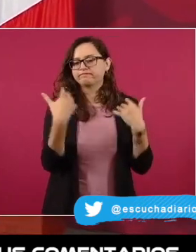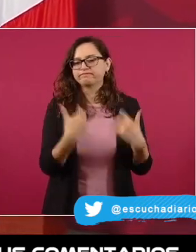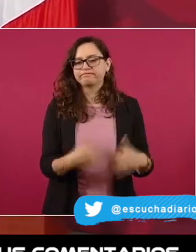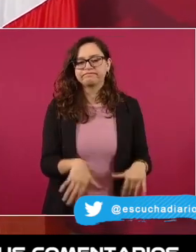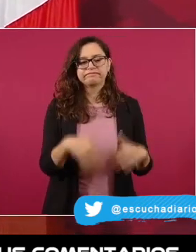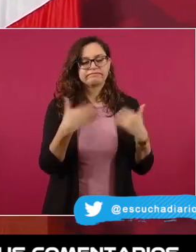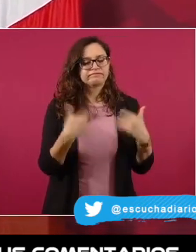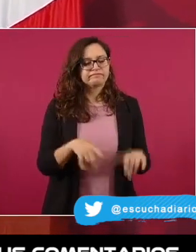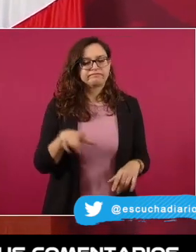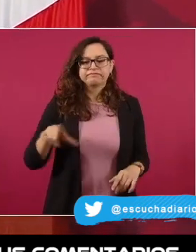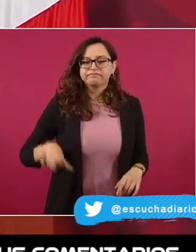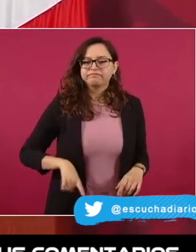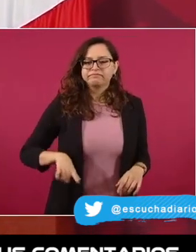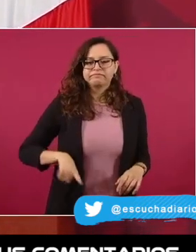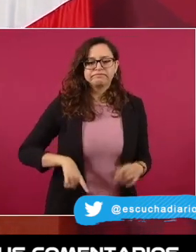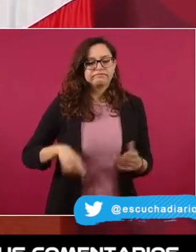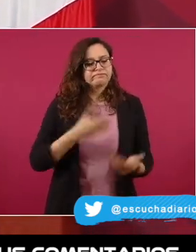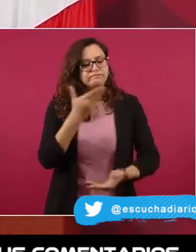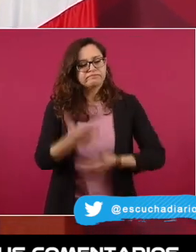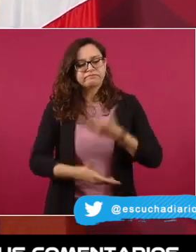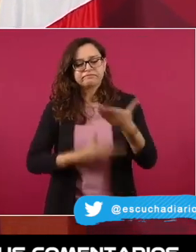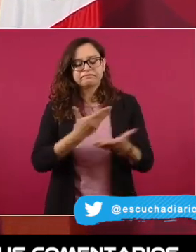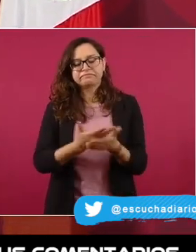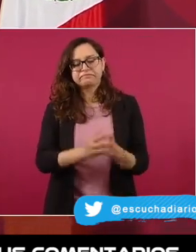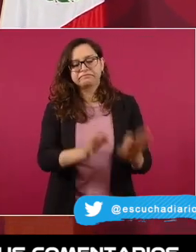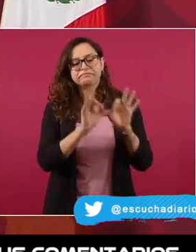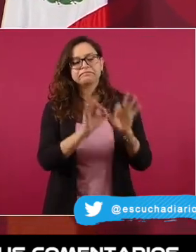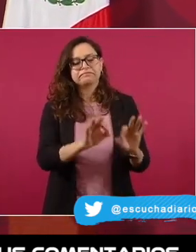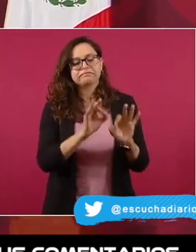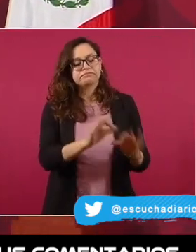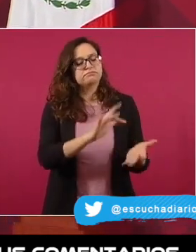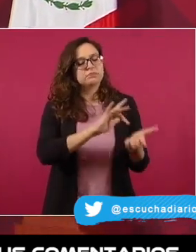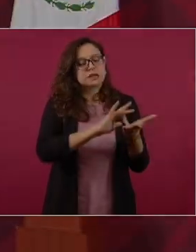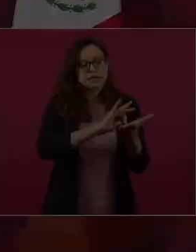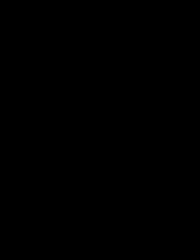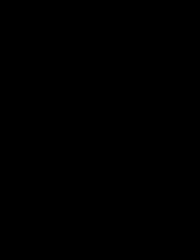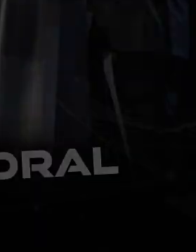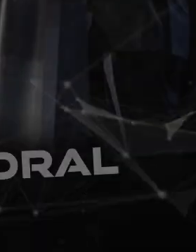trabajadores. Se les está informando y la CFE continúa trabajando.